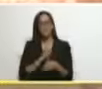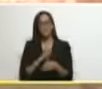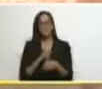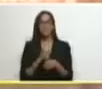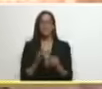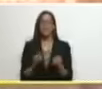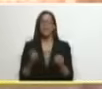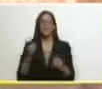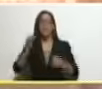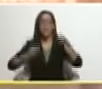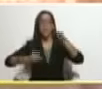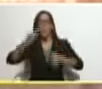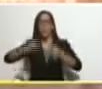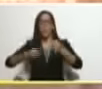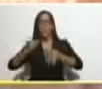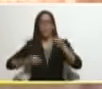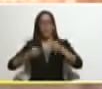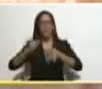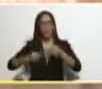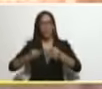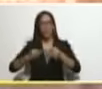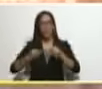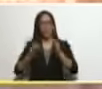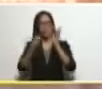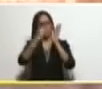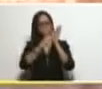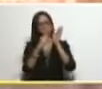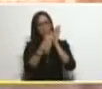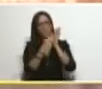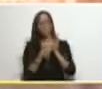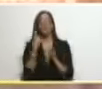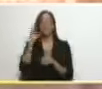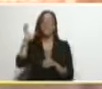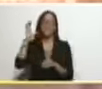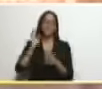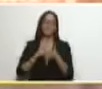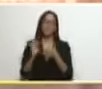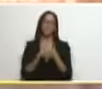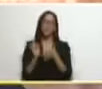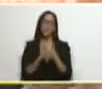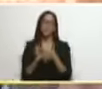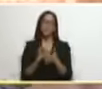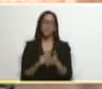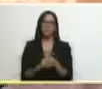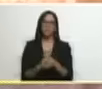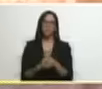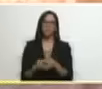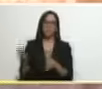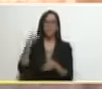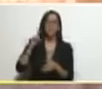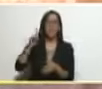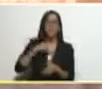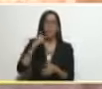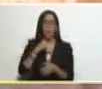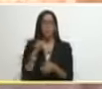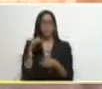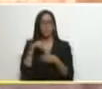entramado jurídico legal de un país para su funcionamiento, tanto de la política